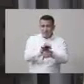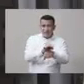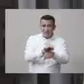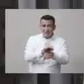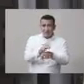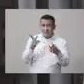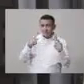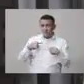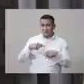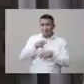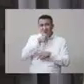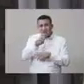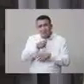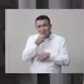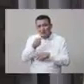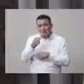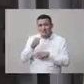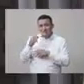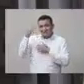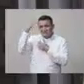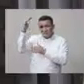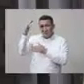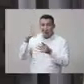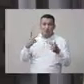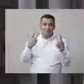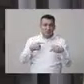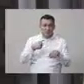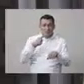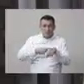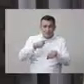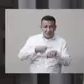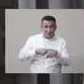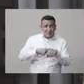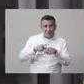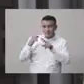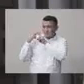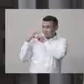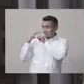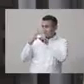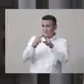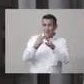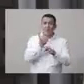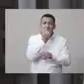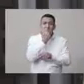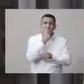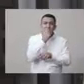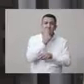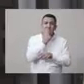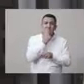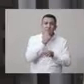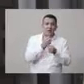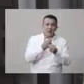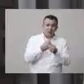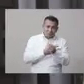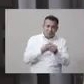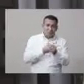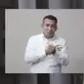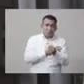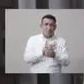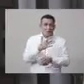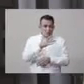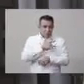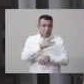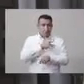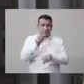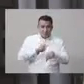-degenerativas como la diabetes y la hipertensión. Su riesgo de desarrollar una enfermedad respiratoria grave una vez